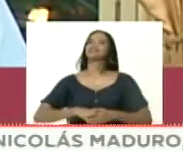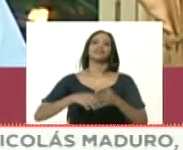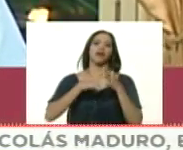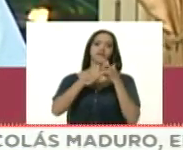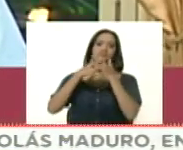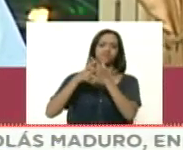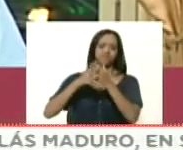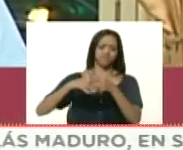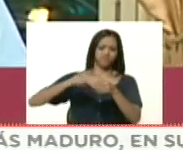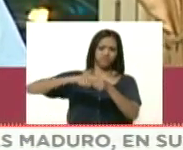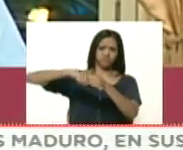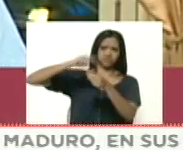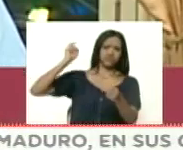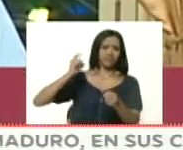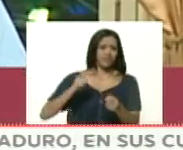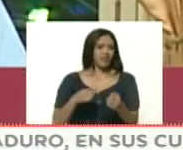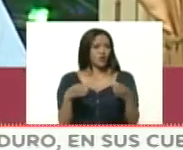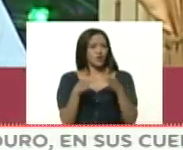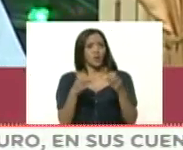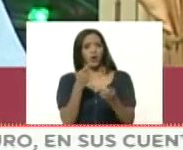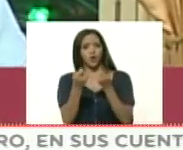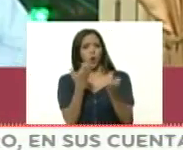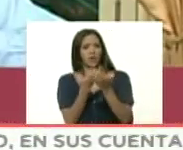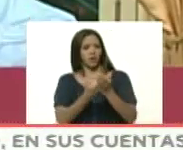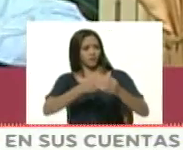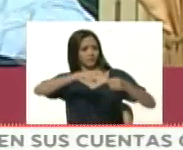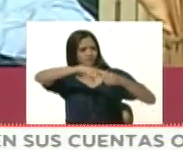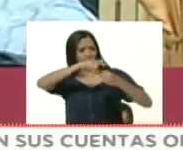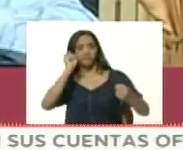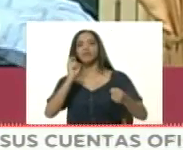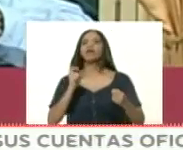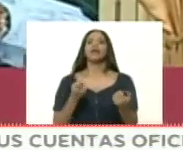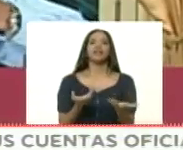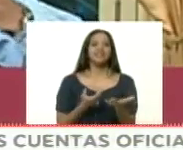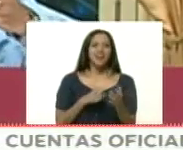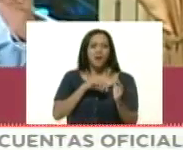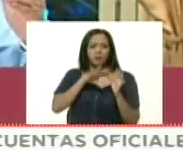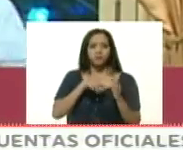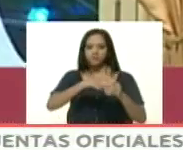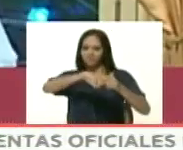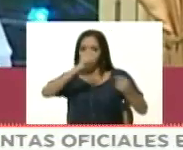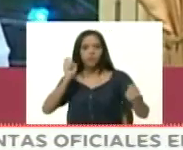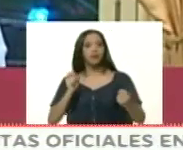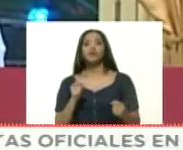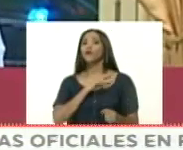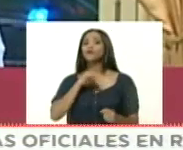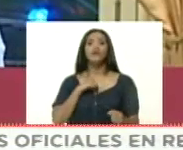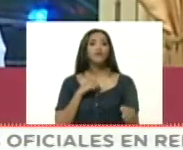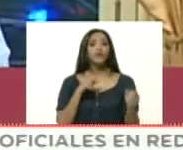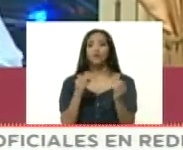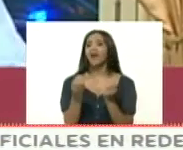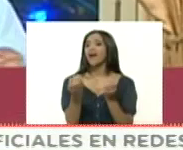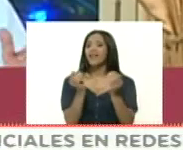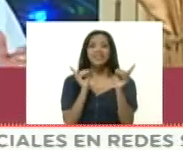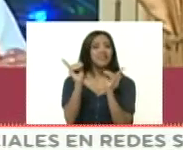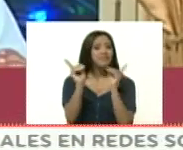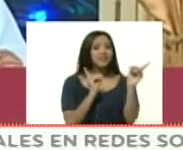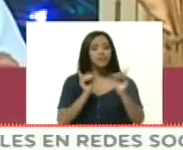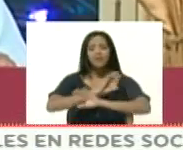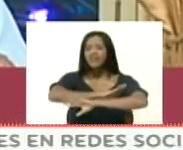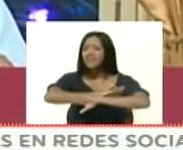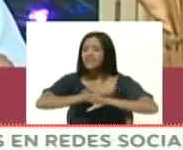de grupos económicos, de mafias, independientes, totalmente independientes. No dependemos de nada ni de nadie.